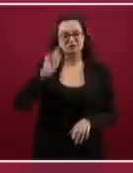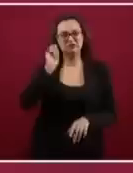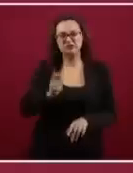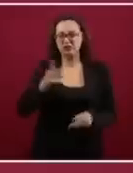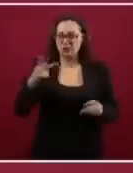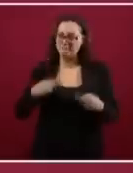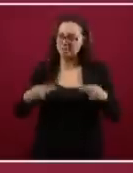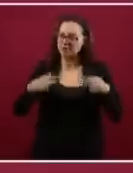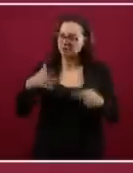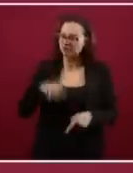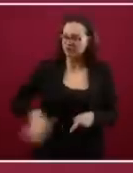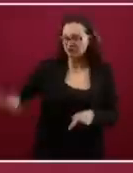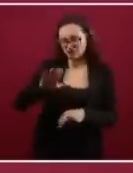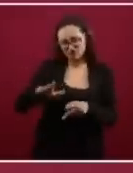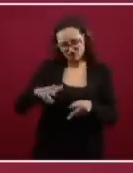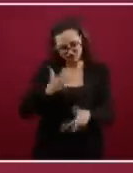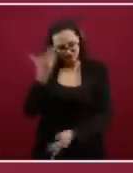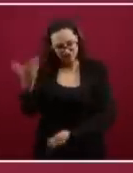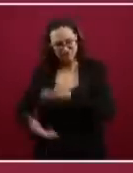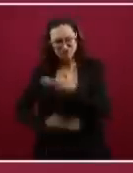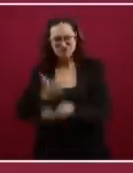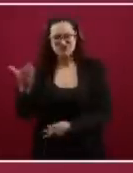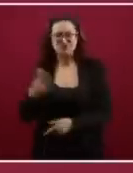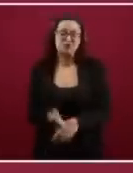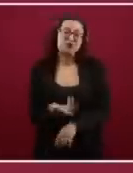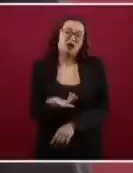Y antes se veía normal,